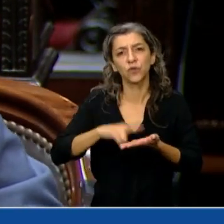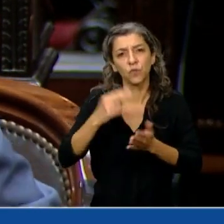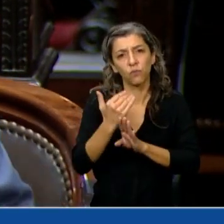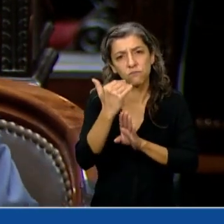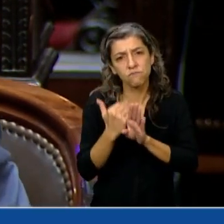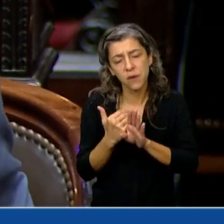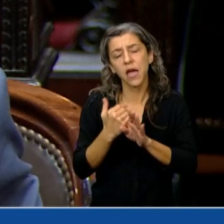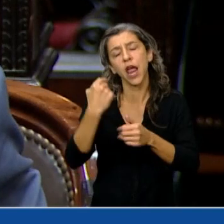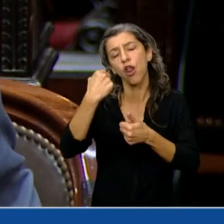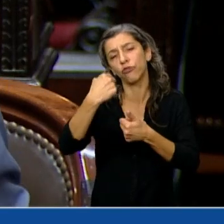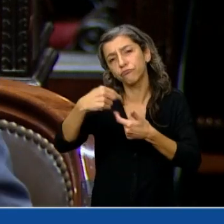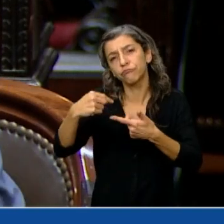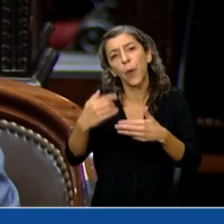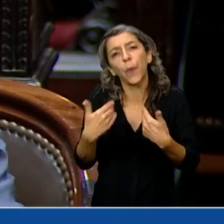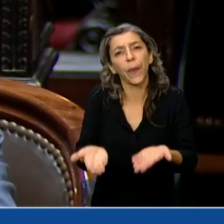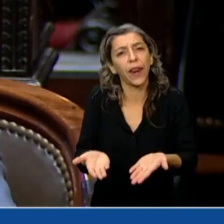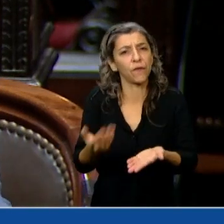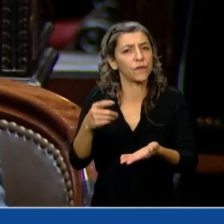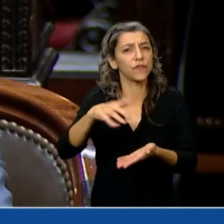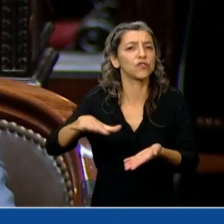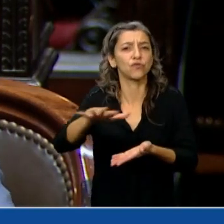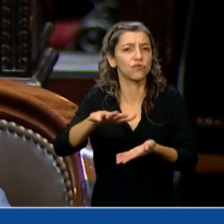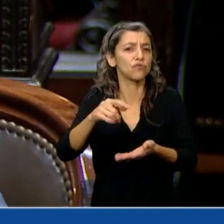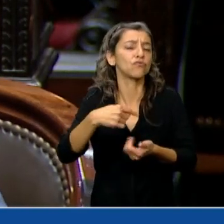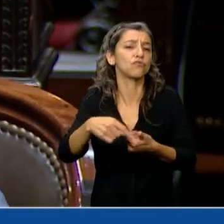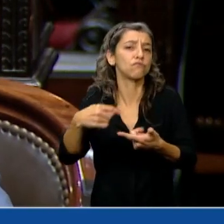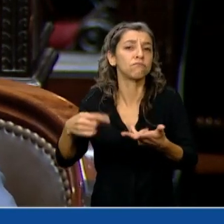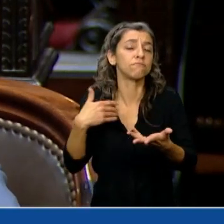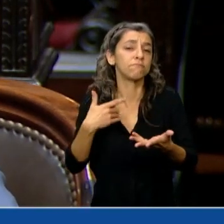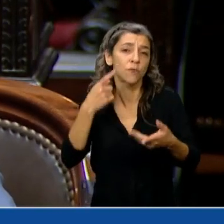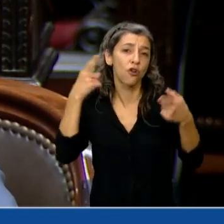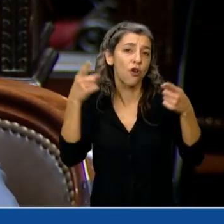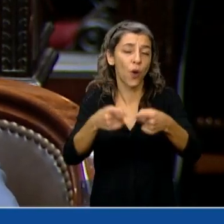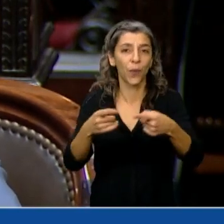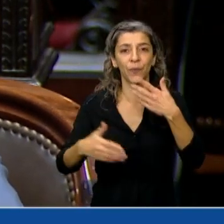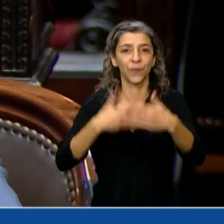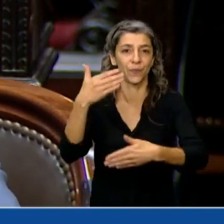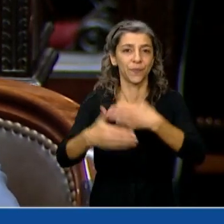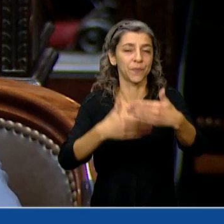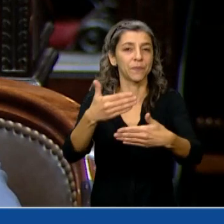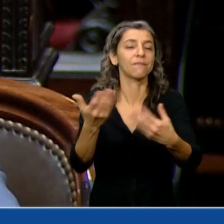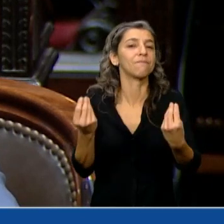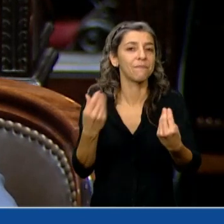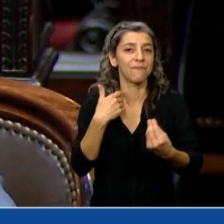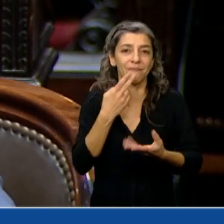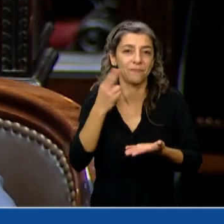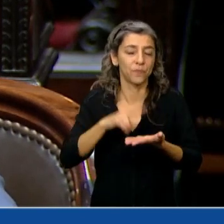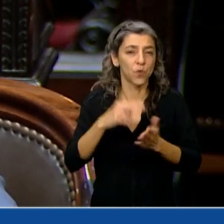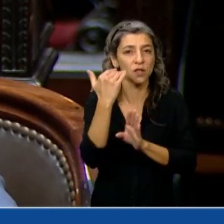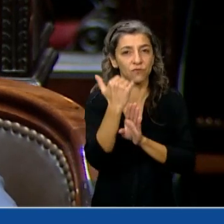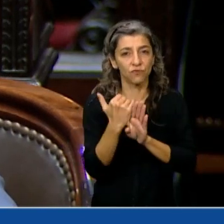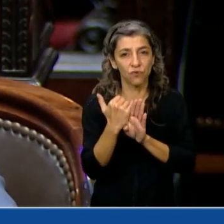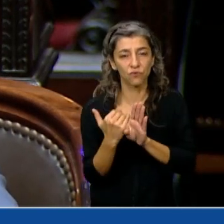supuesto, beneficiarán a este sector. Y siempre es nuestra intención poder avanzar en las reducciones impositivas y en